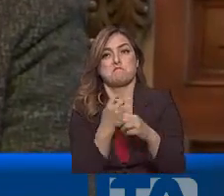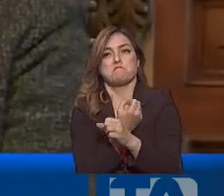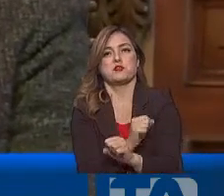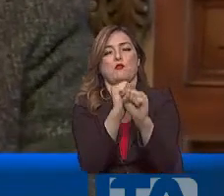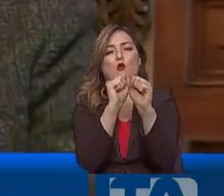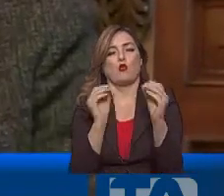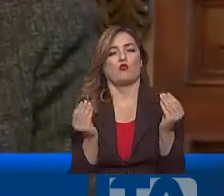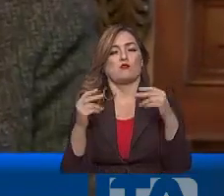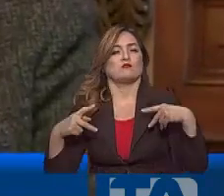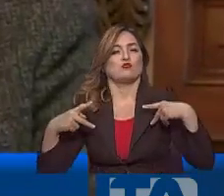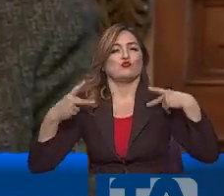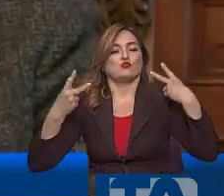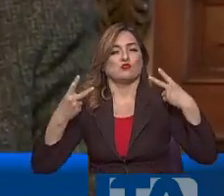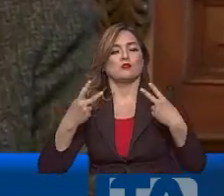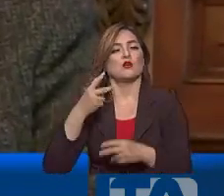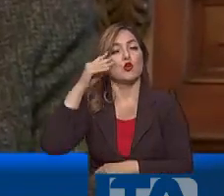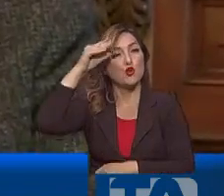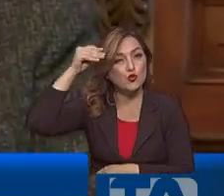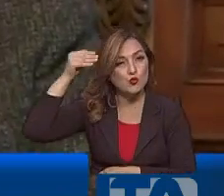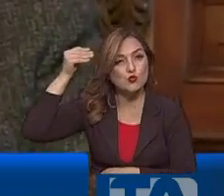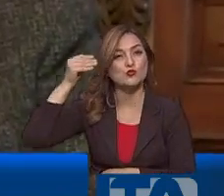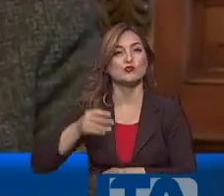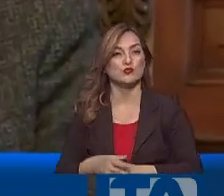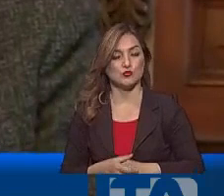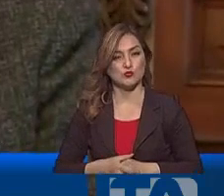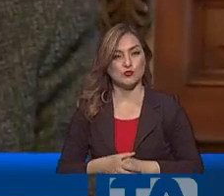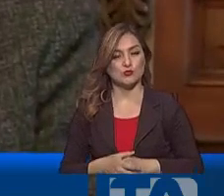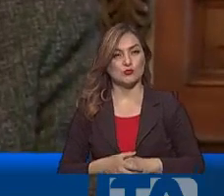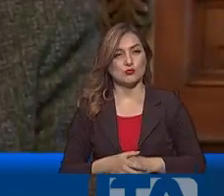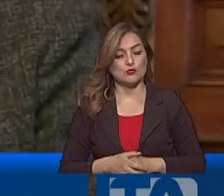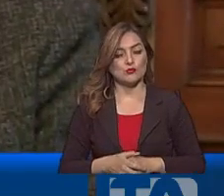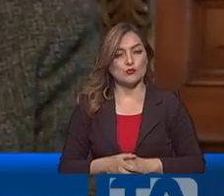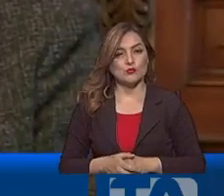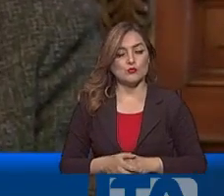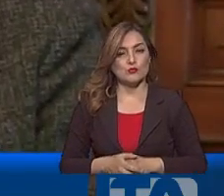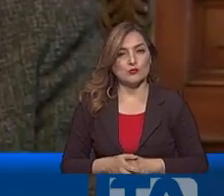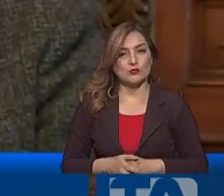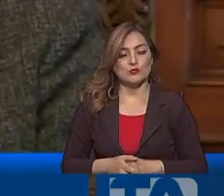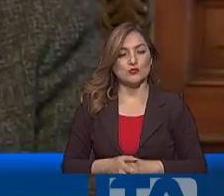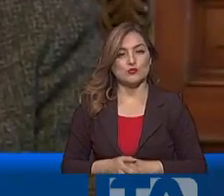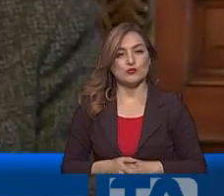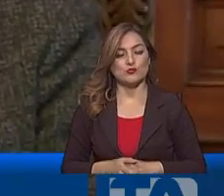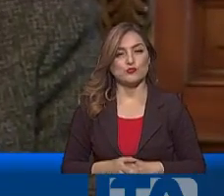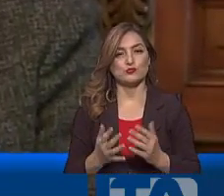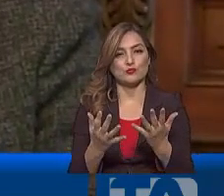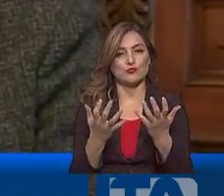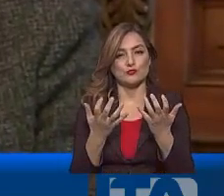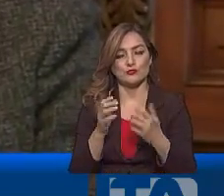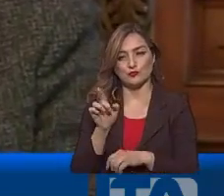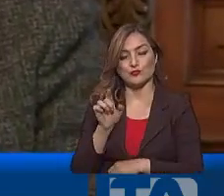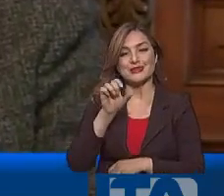de un adolescente en la ciudad de Riobamba. Queremos que Santiago